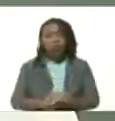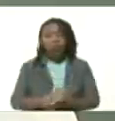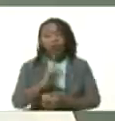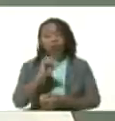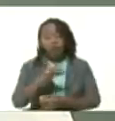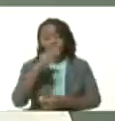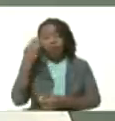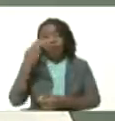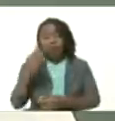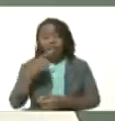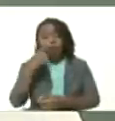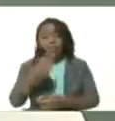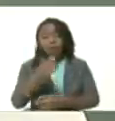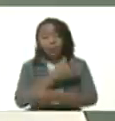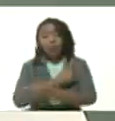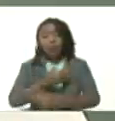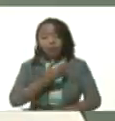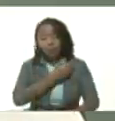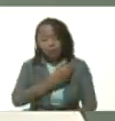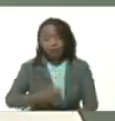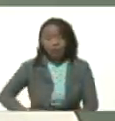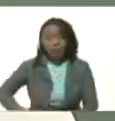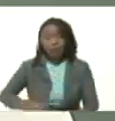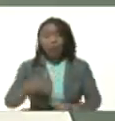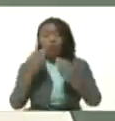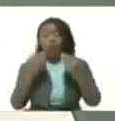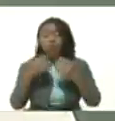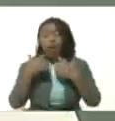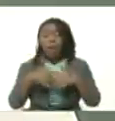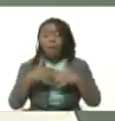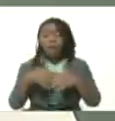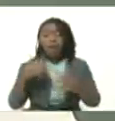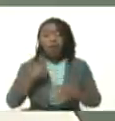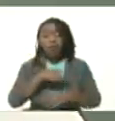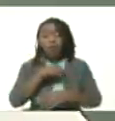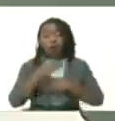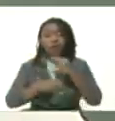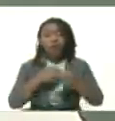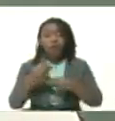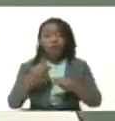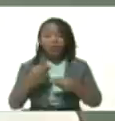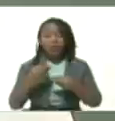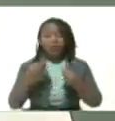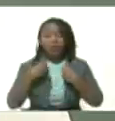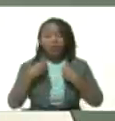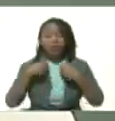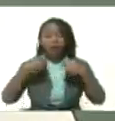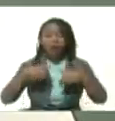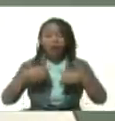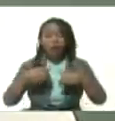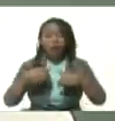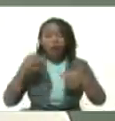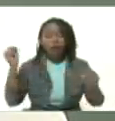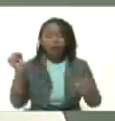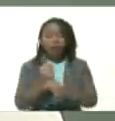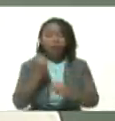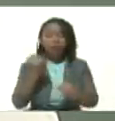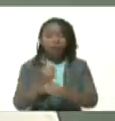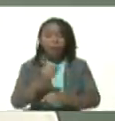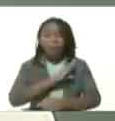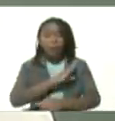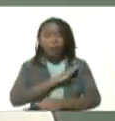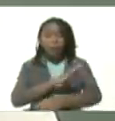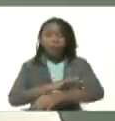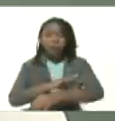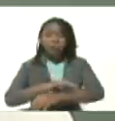cierto decir, presidente, que muchas de las empresas que estamos haciendo vida hoy han trabajado con su propio